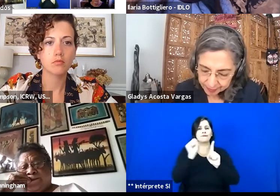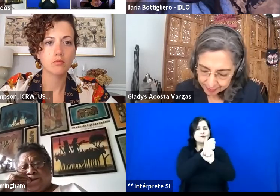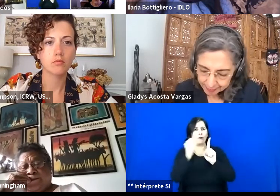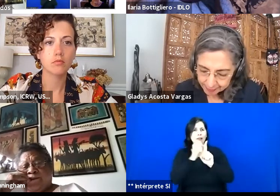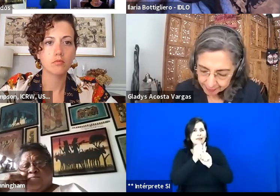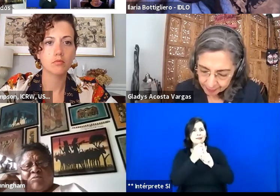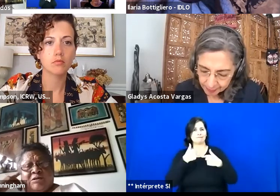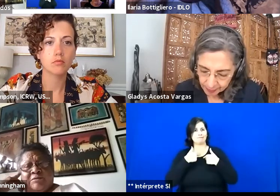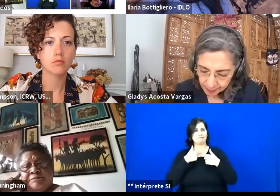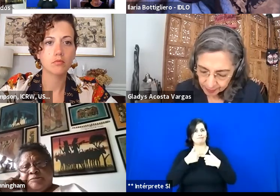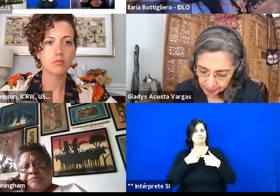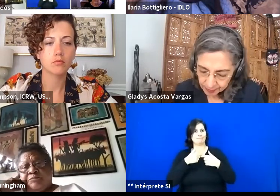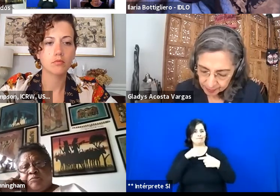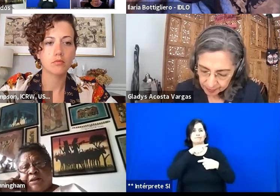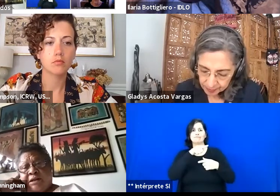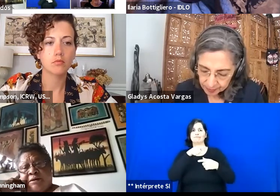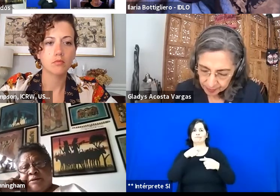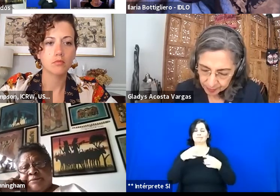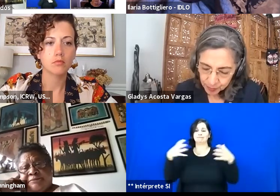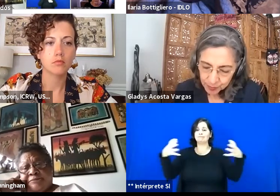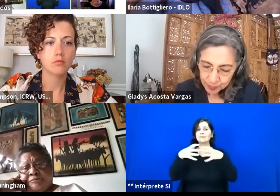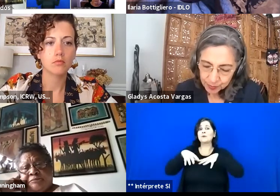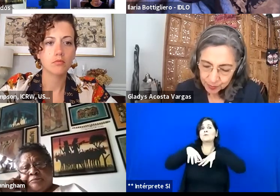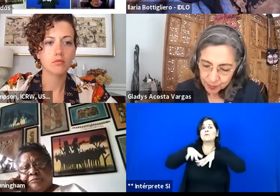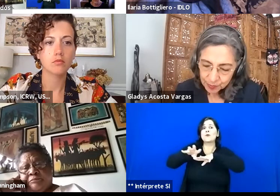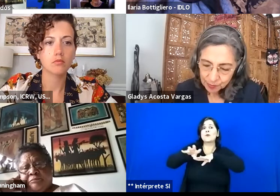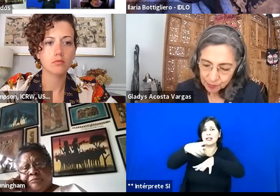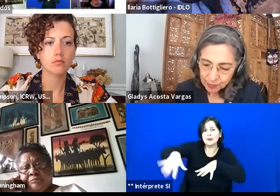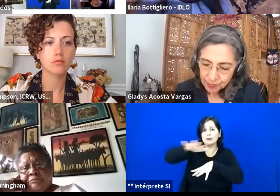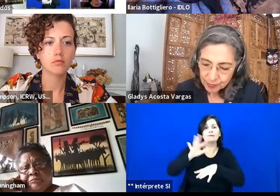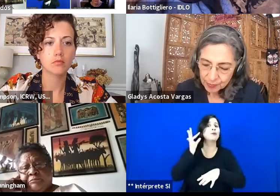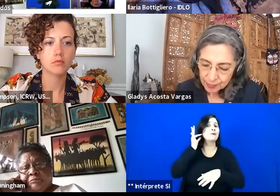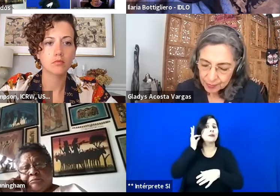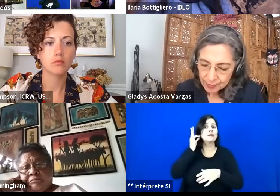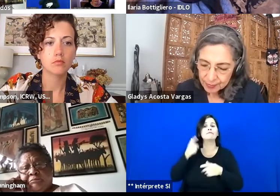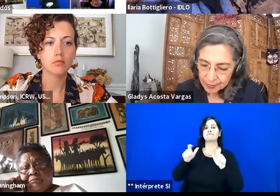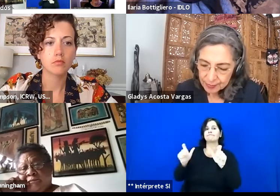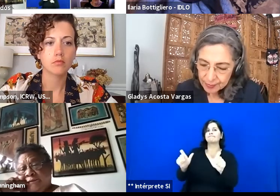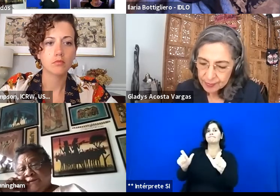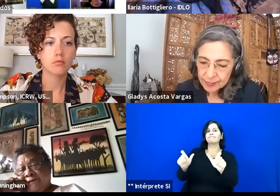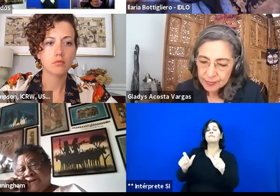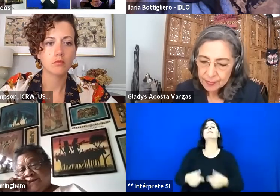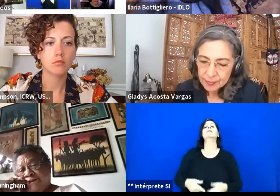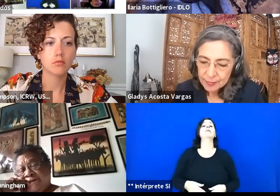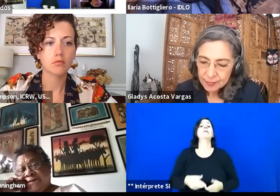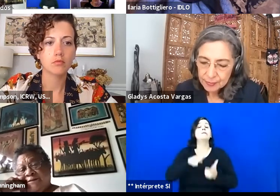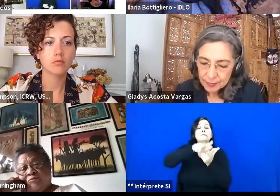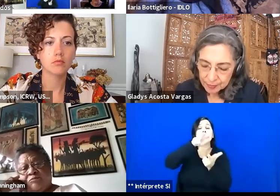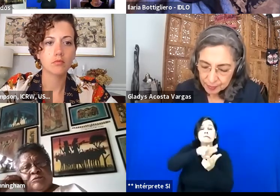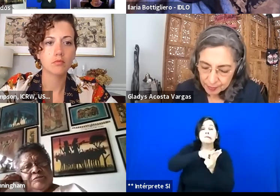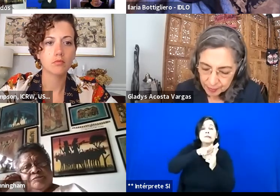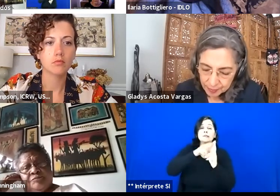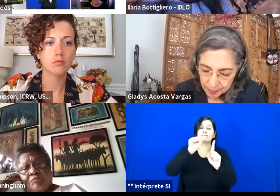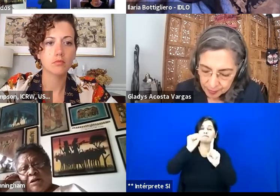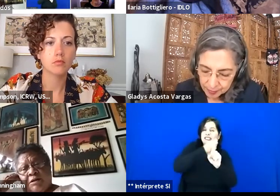¿no? Ha aumentado la violencia sexual sistemática porque sabéis que en los territorios de frontera las mujeres, es